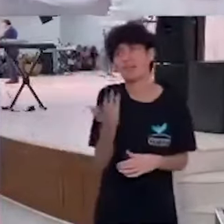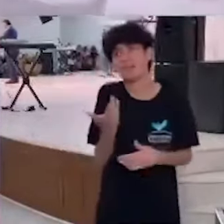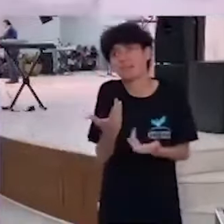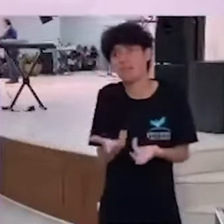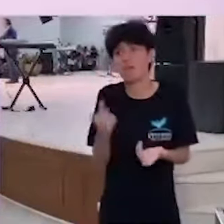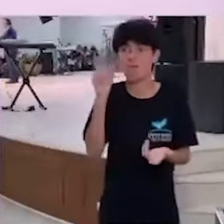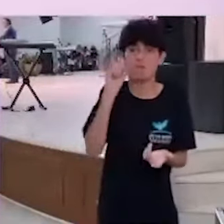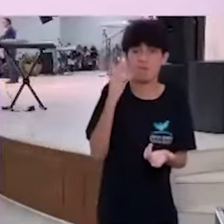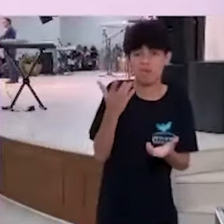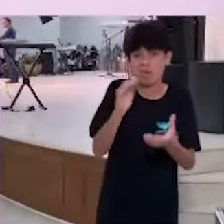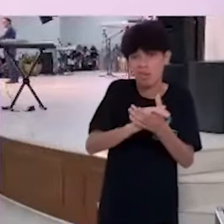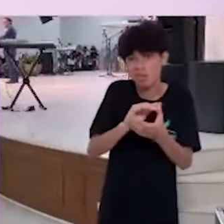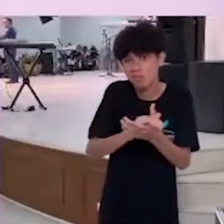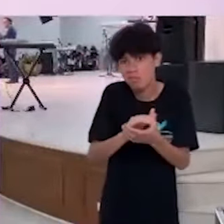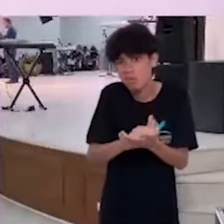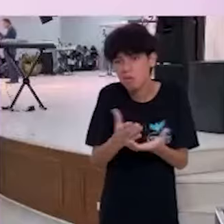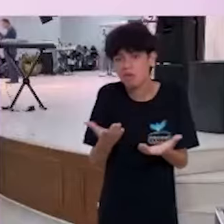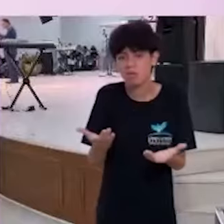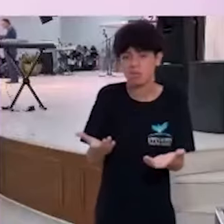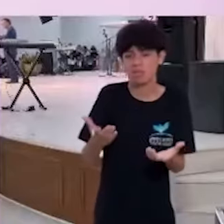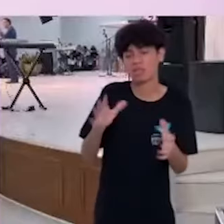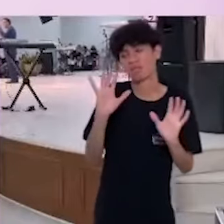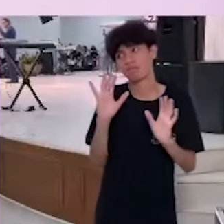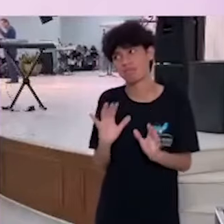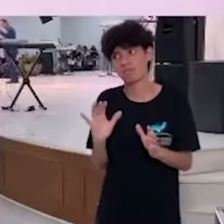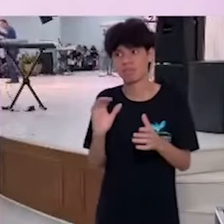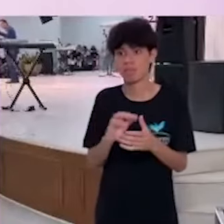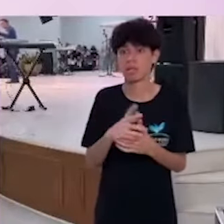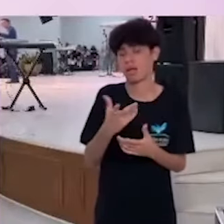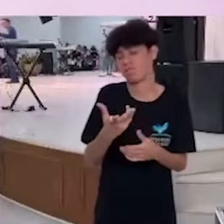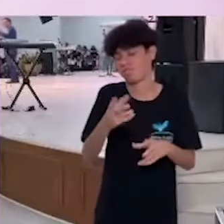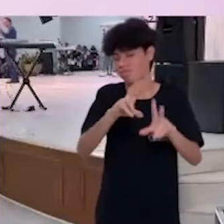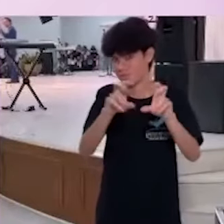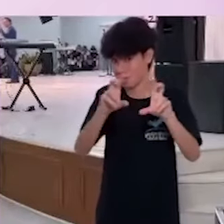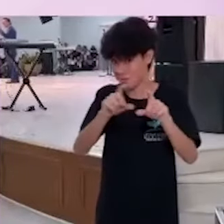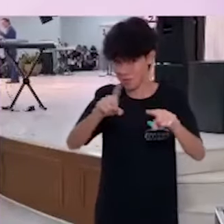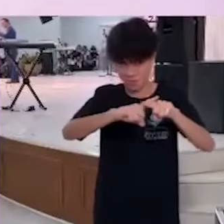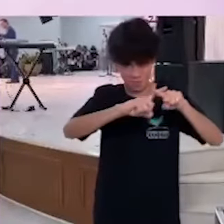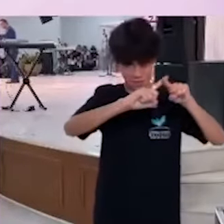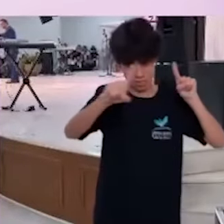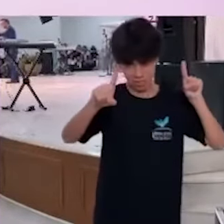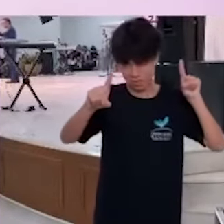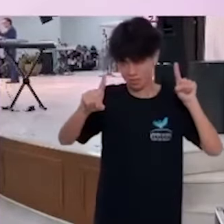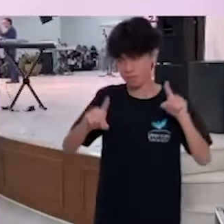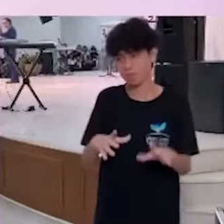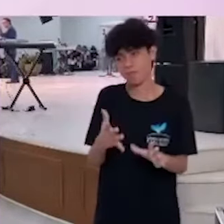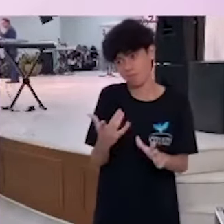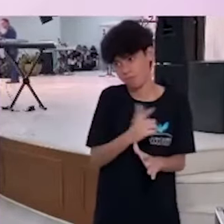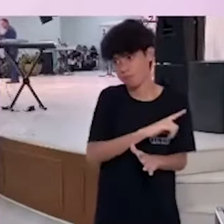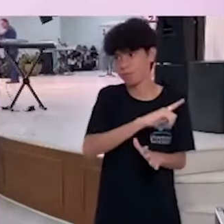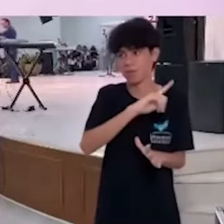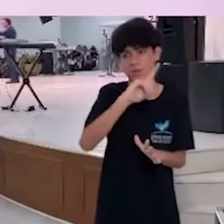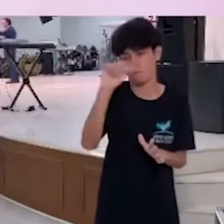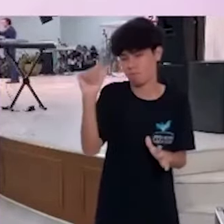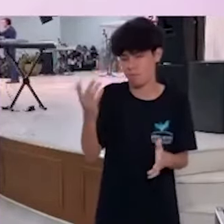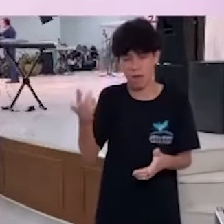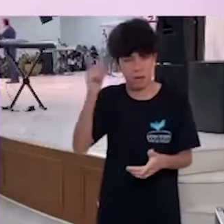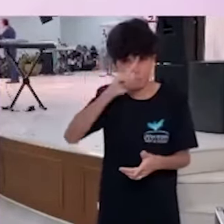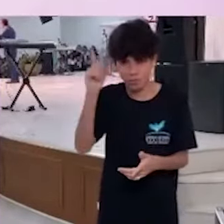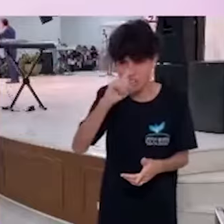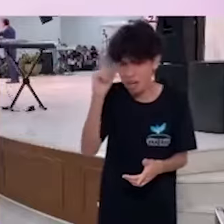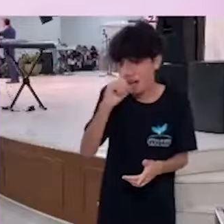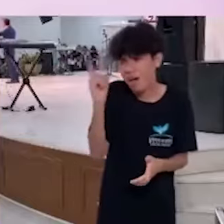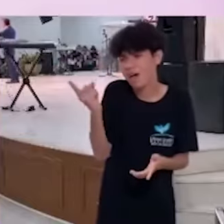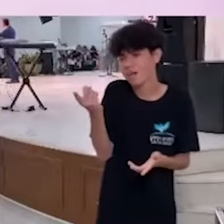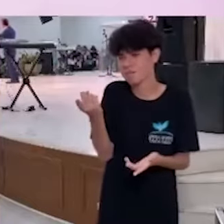es que ahí está el problema. Bueno, ok, ese es otro tema. Vamos a tratar esa situación, vamos a aconsejarles, vamos